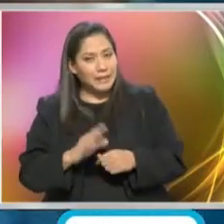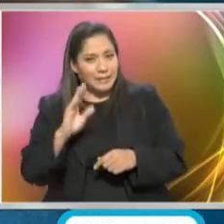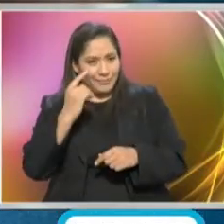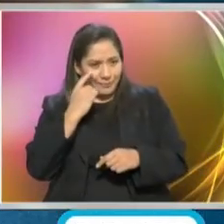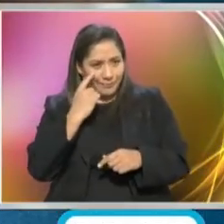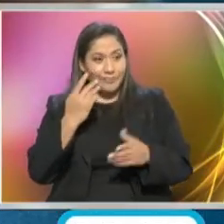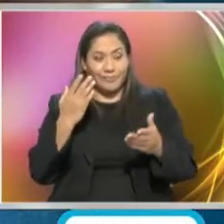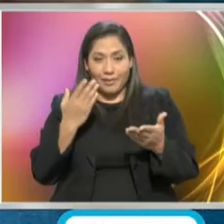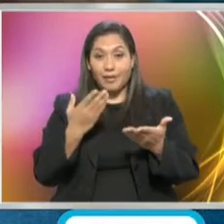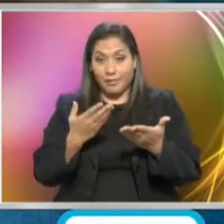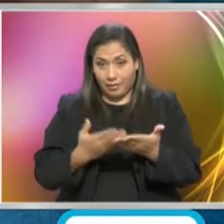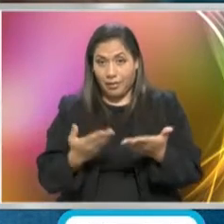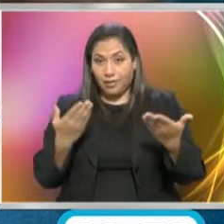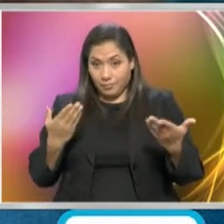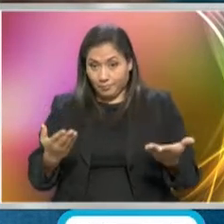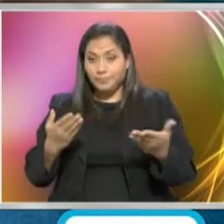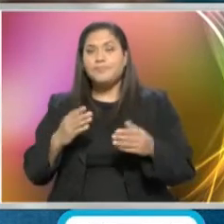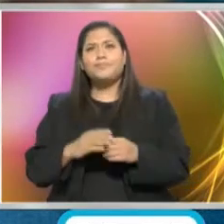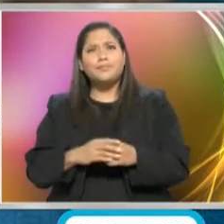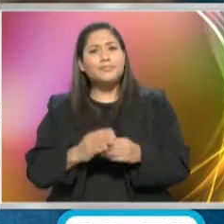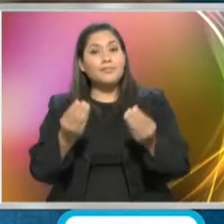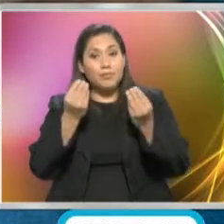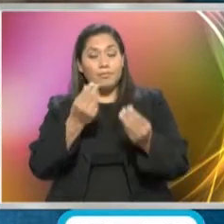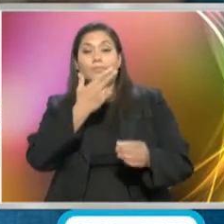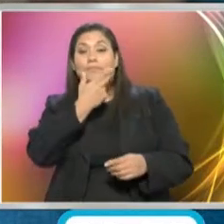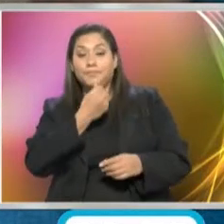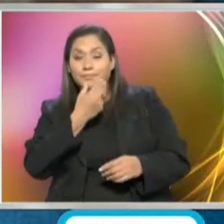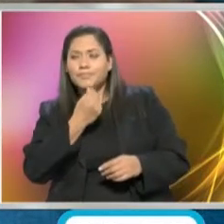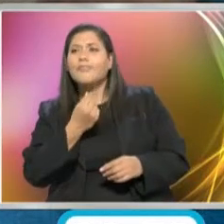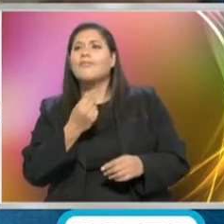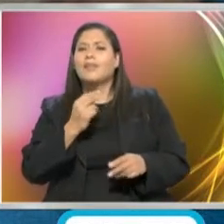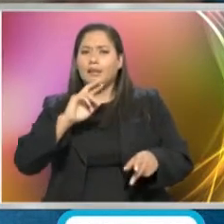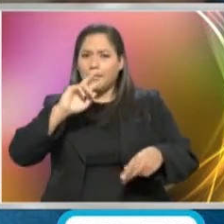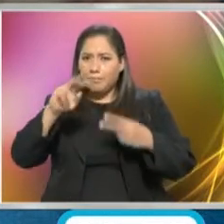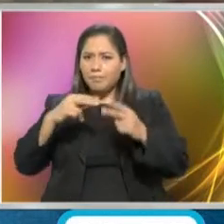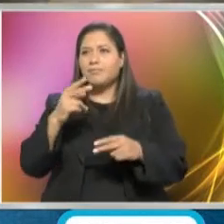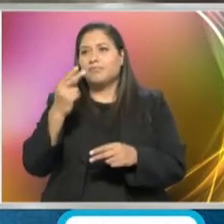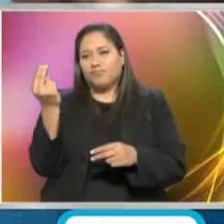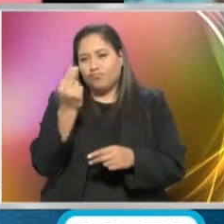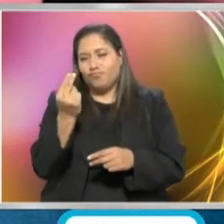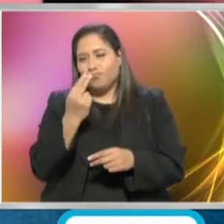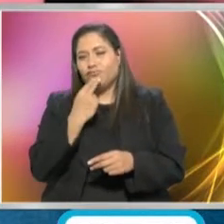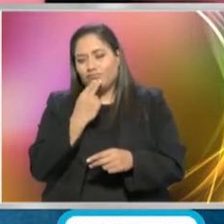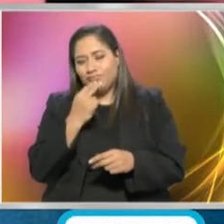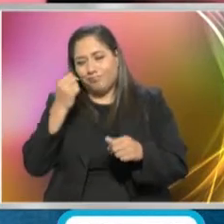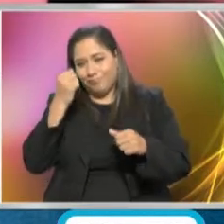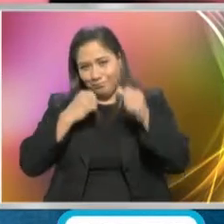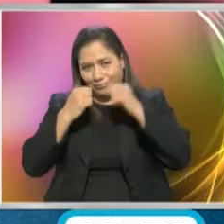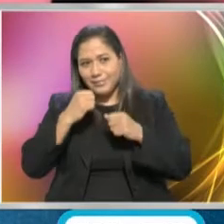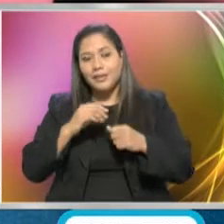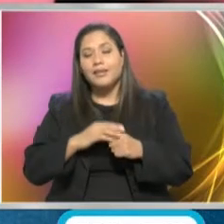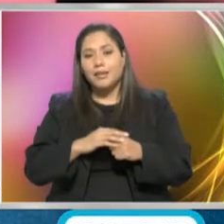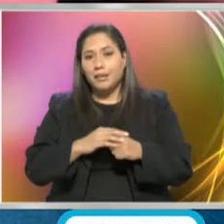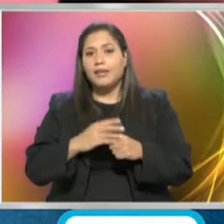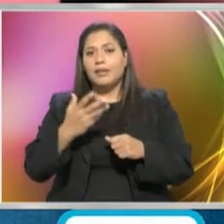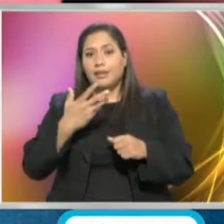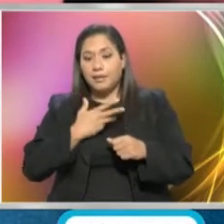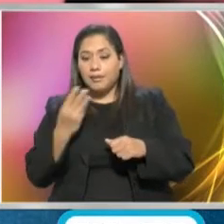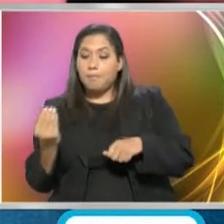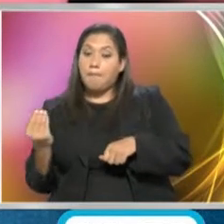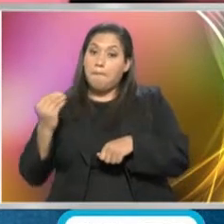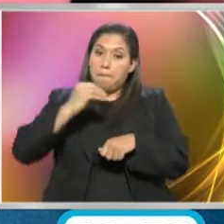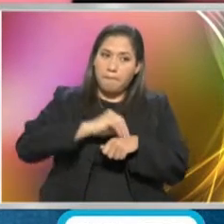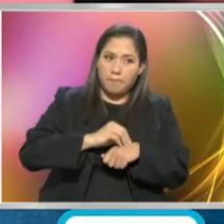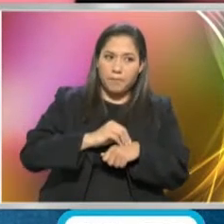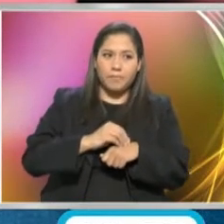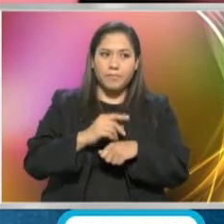caso? Actualmente muchos hombres han recurrido a esto. Tenemos muchísimos tipos de implantes. Ahí está